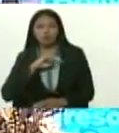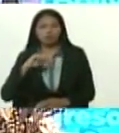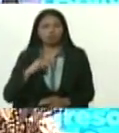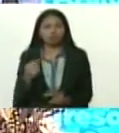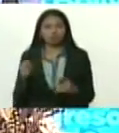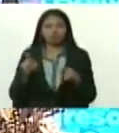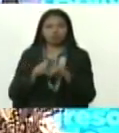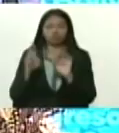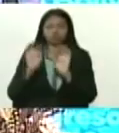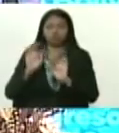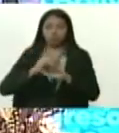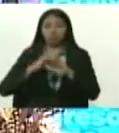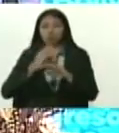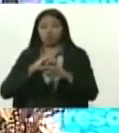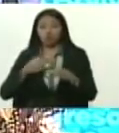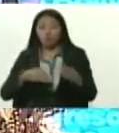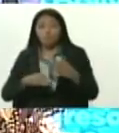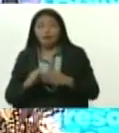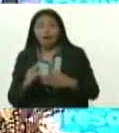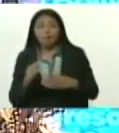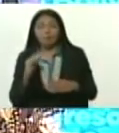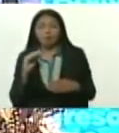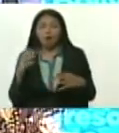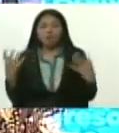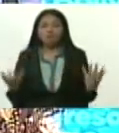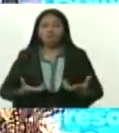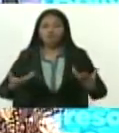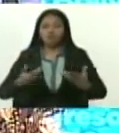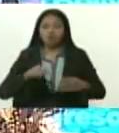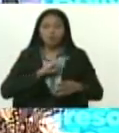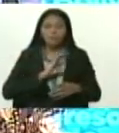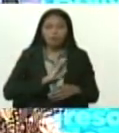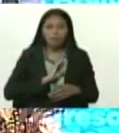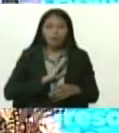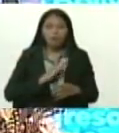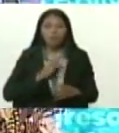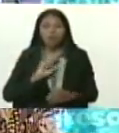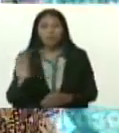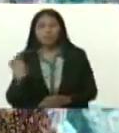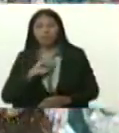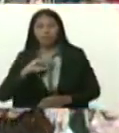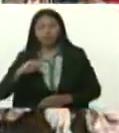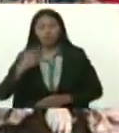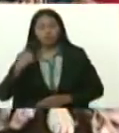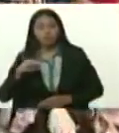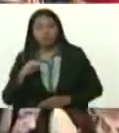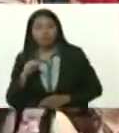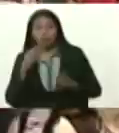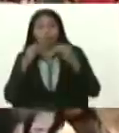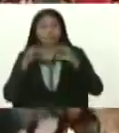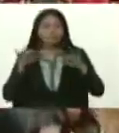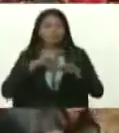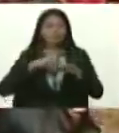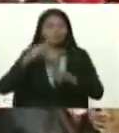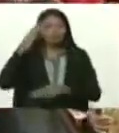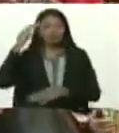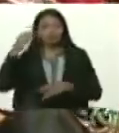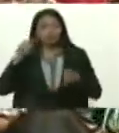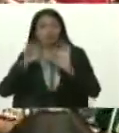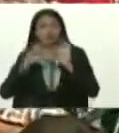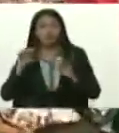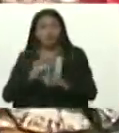nosotros, porque nosotros llevamos el fuego sagrado de la patria. Tenemos la bendición de nuestro Dios,